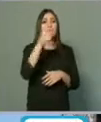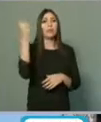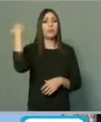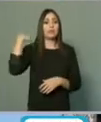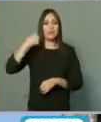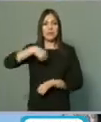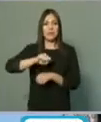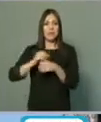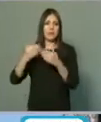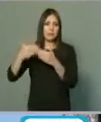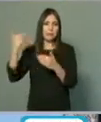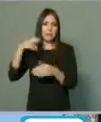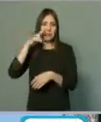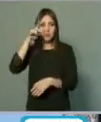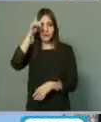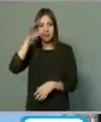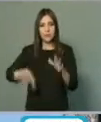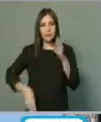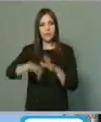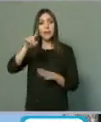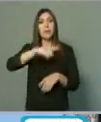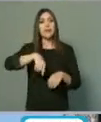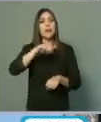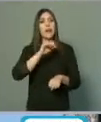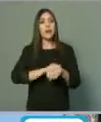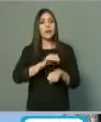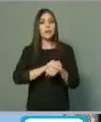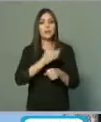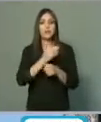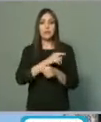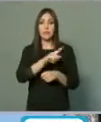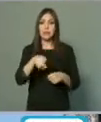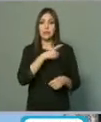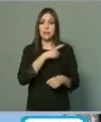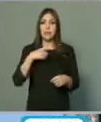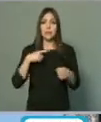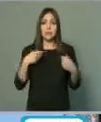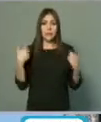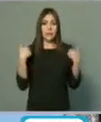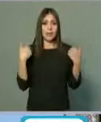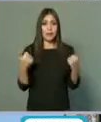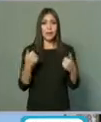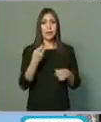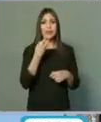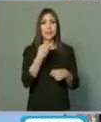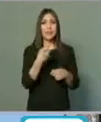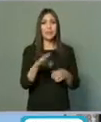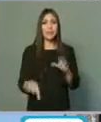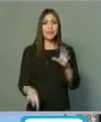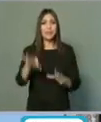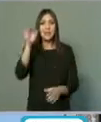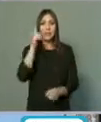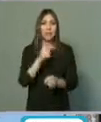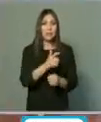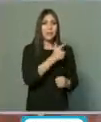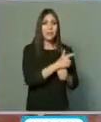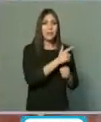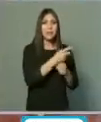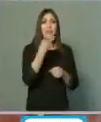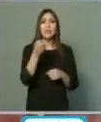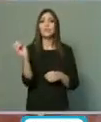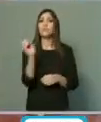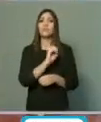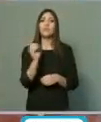que, bueno, debemos entender, los amigos y amigas que nos ven acá en Ciudad de Ciencia, que este tipo de hallazgos no son